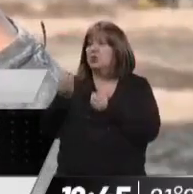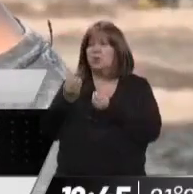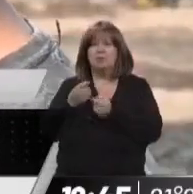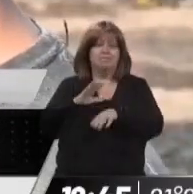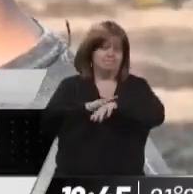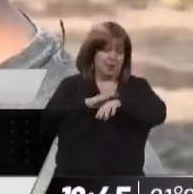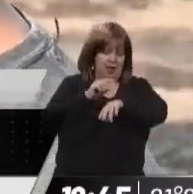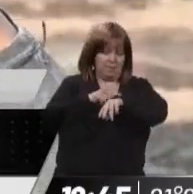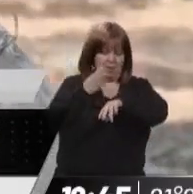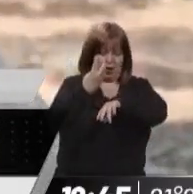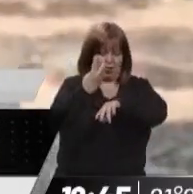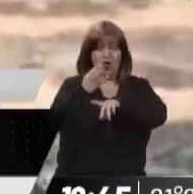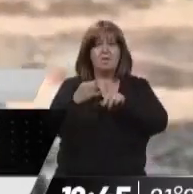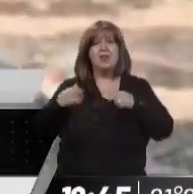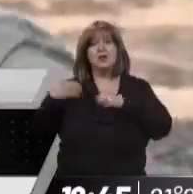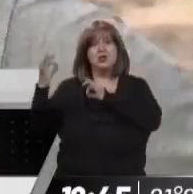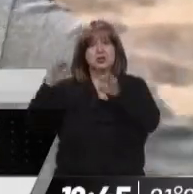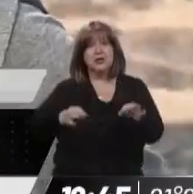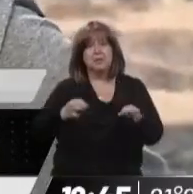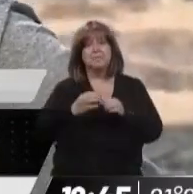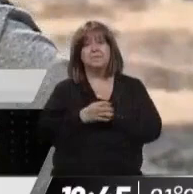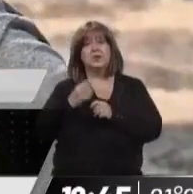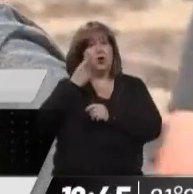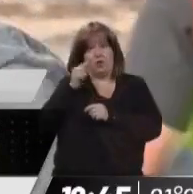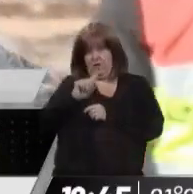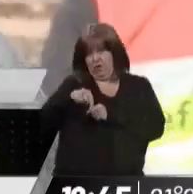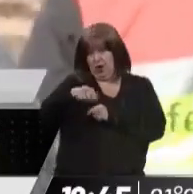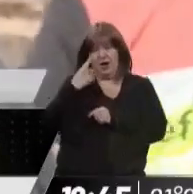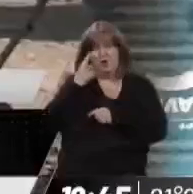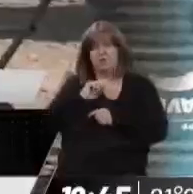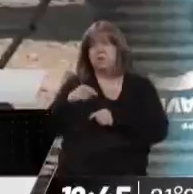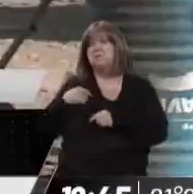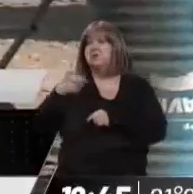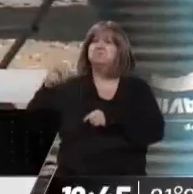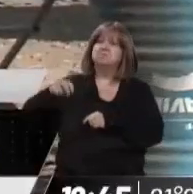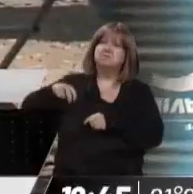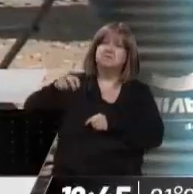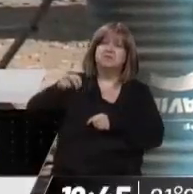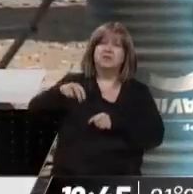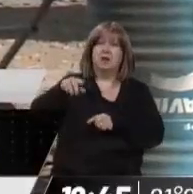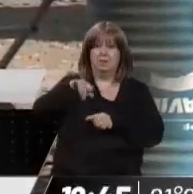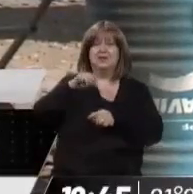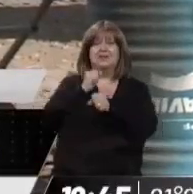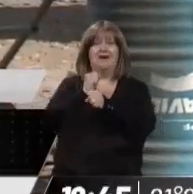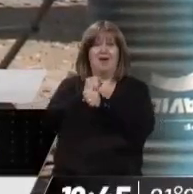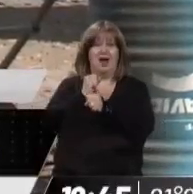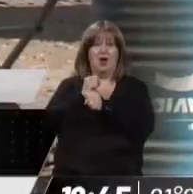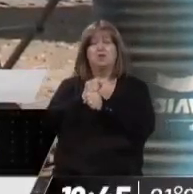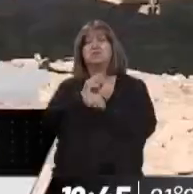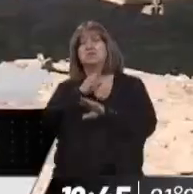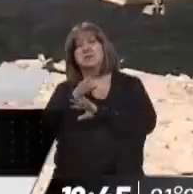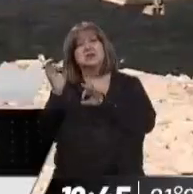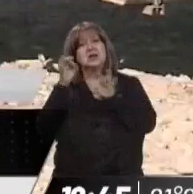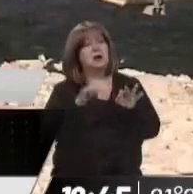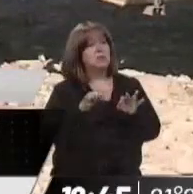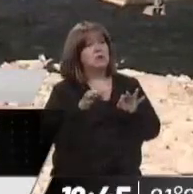de las 2:30 vine, porque yo en realidad no vivo acá. Pero bueno, es el lugar de trabajo, entonces cuando